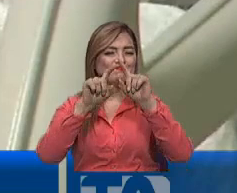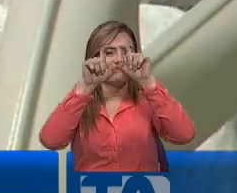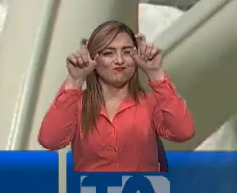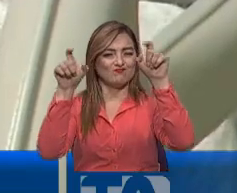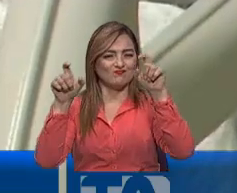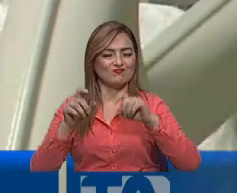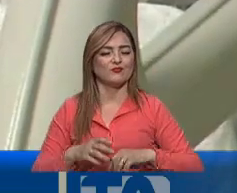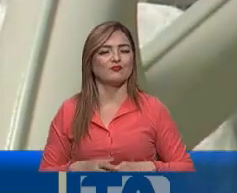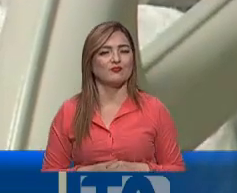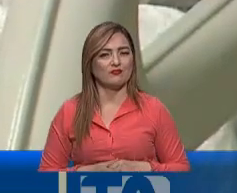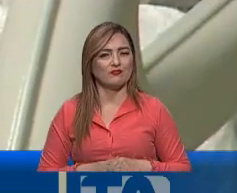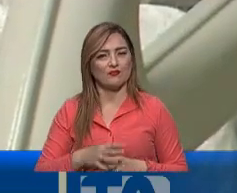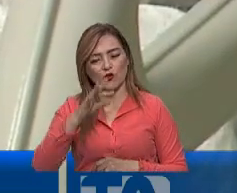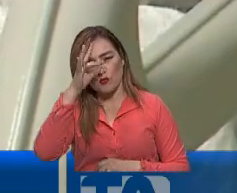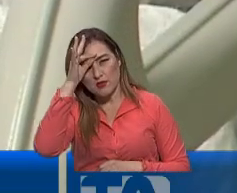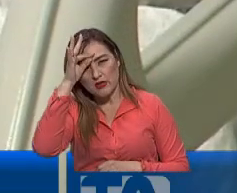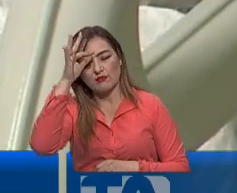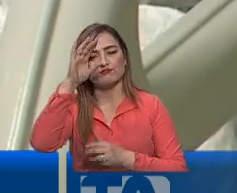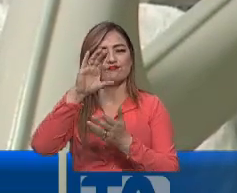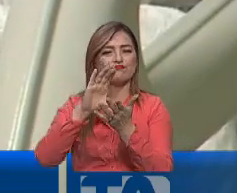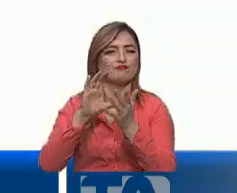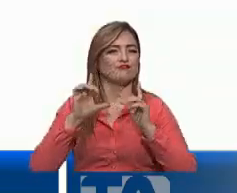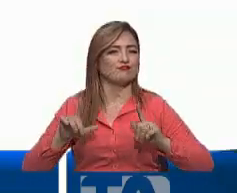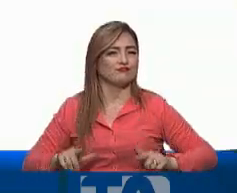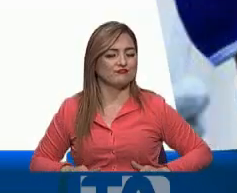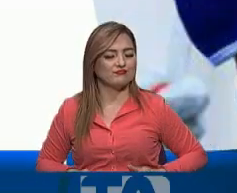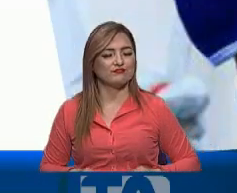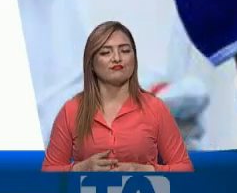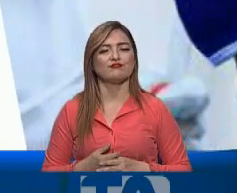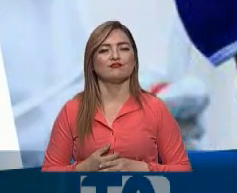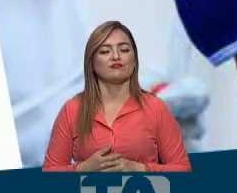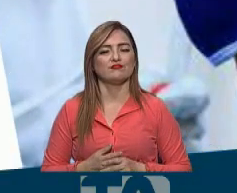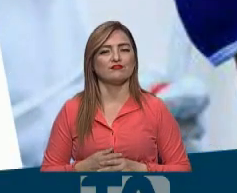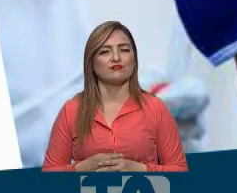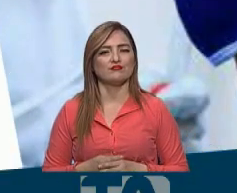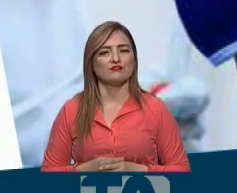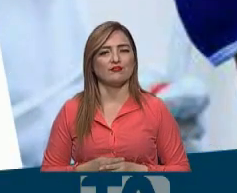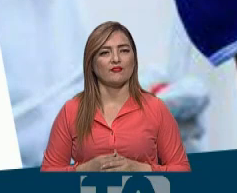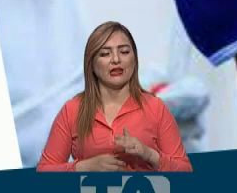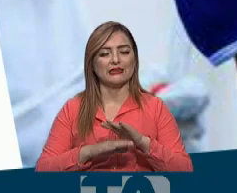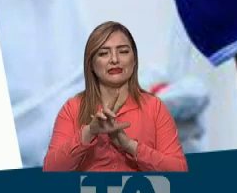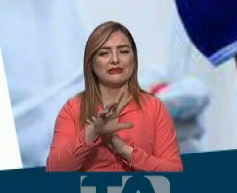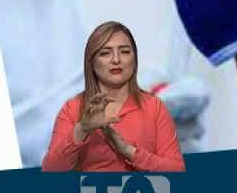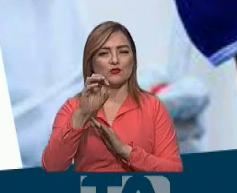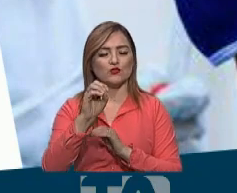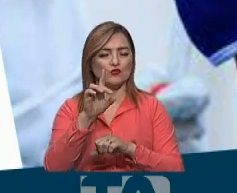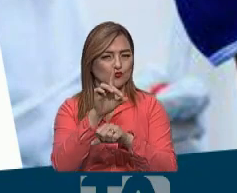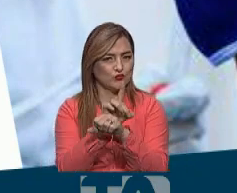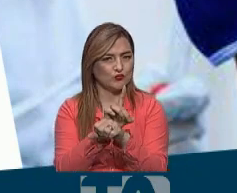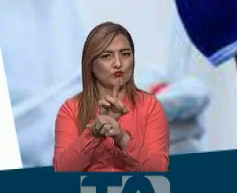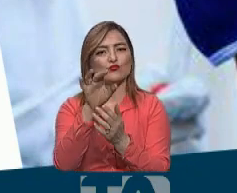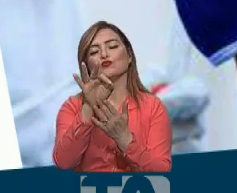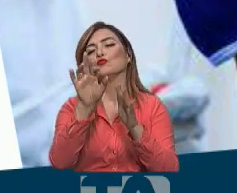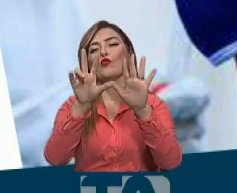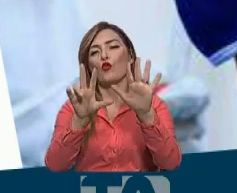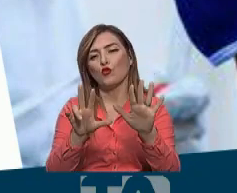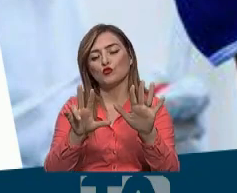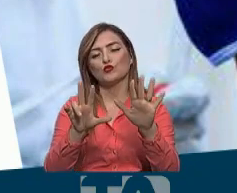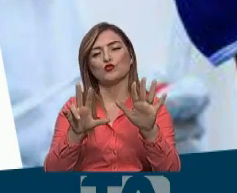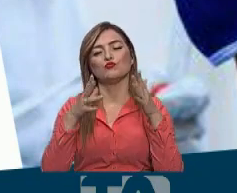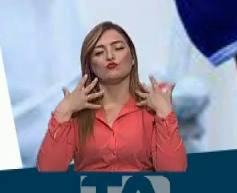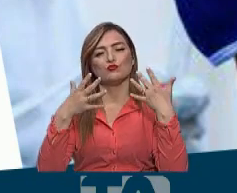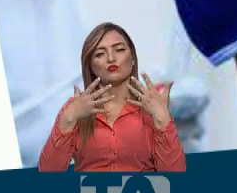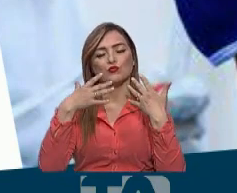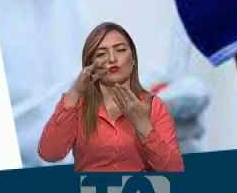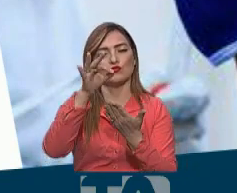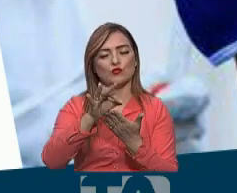empresas, pero también en hospitales y centros de salud de la urbe, teniendo un 30% de los médicos de la zona 8 que comprende